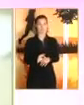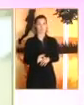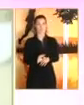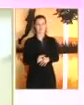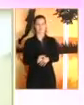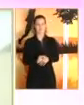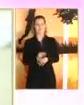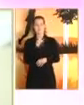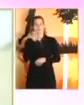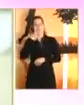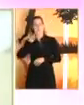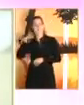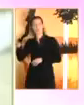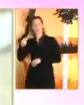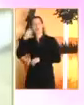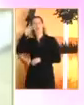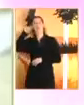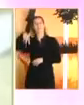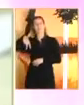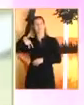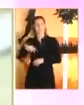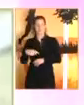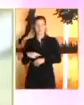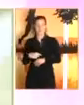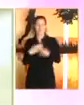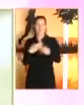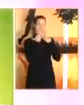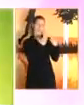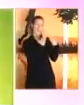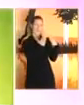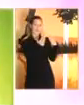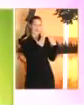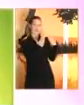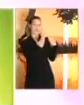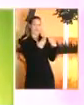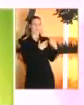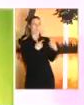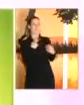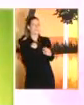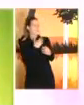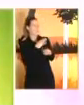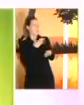ADN. Muchísimas gracias, Miguel Ángel. Que dice Rocío que también quiere.